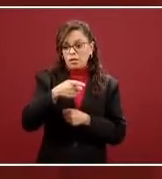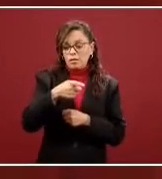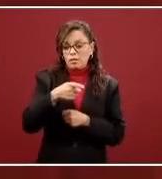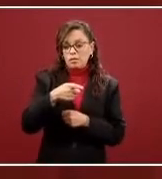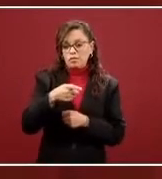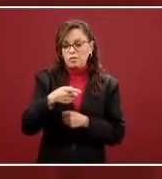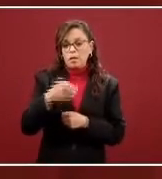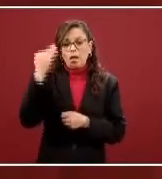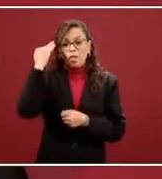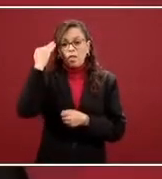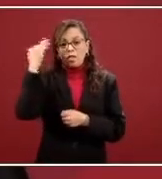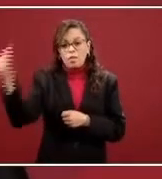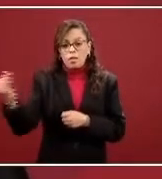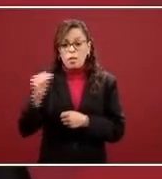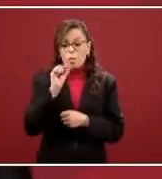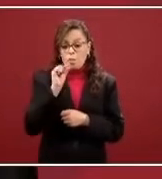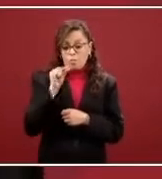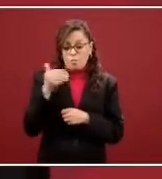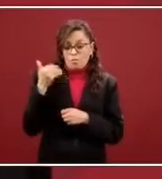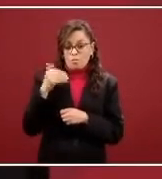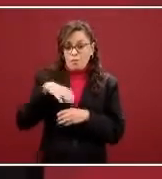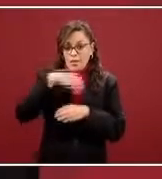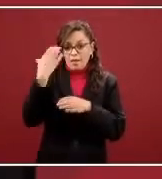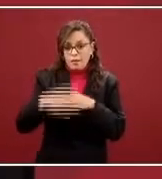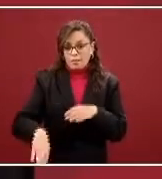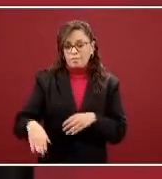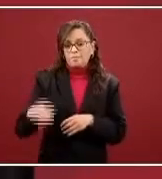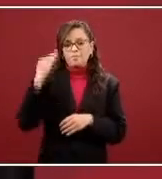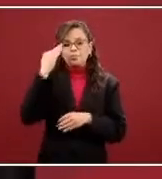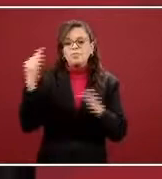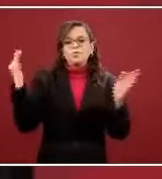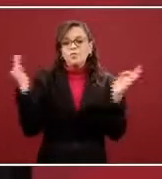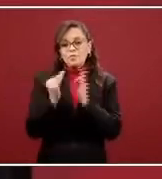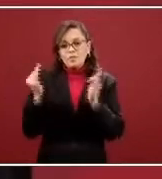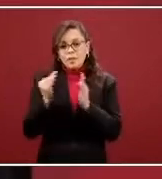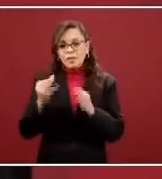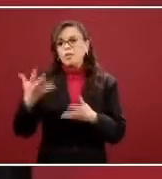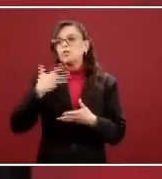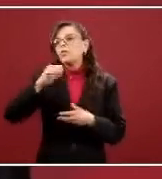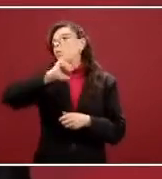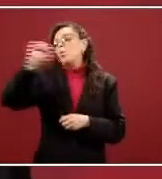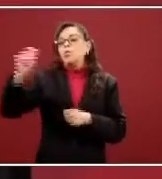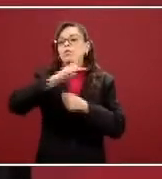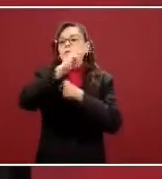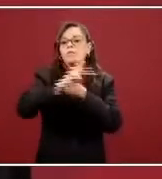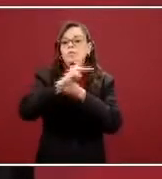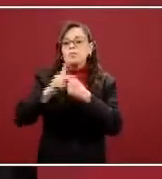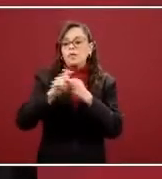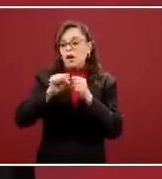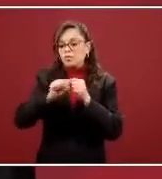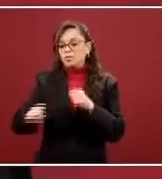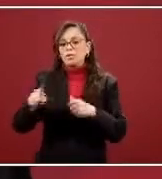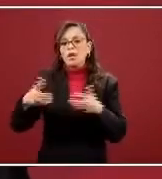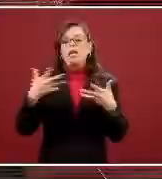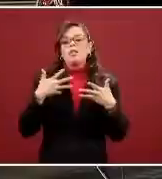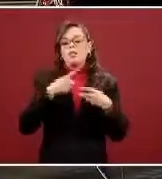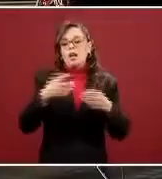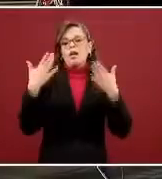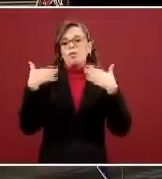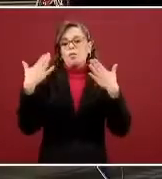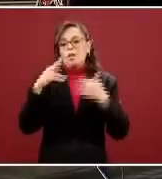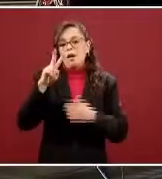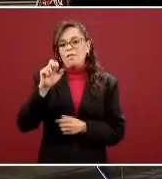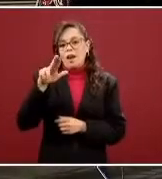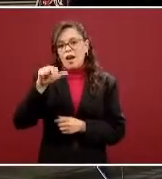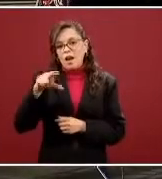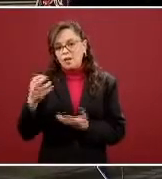nuestra temporada invernal, mientras que los países en el hemisferio sur están en verano y entonces van a empezar a terminar su